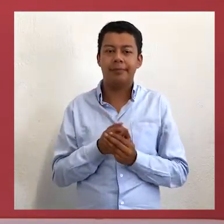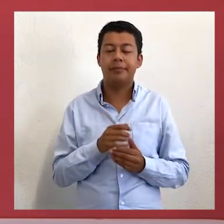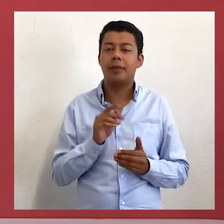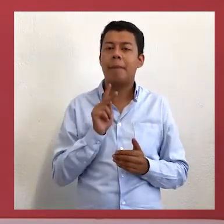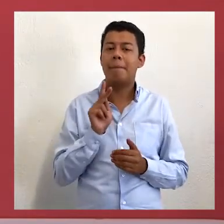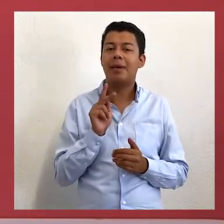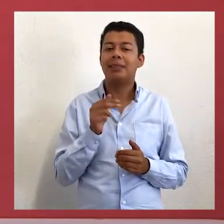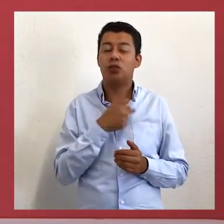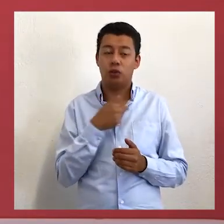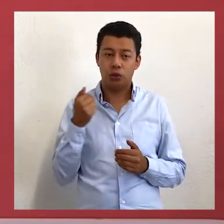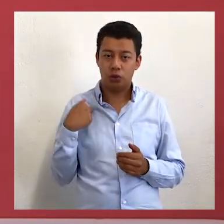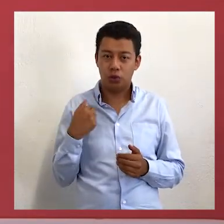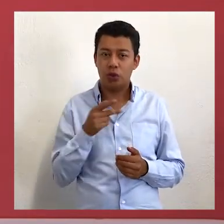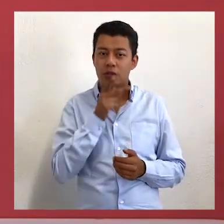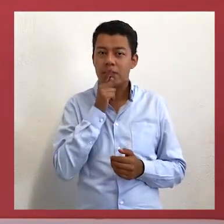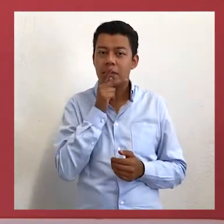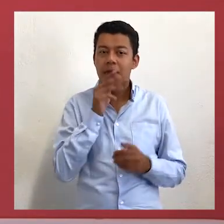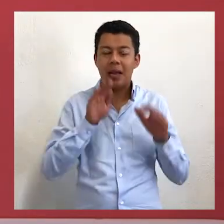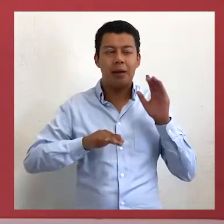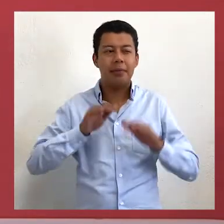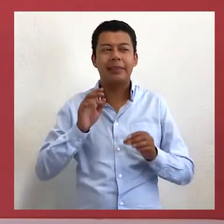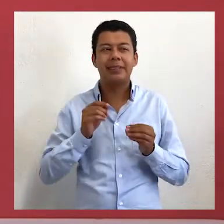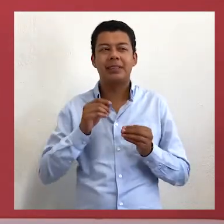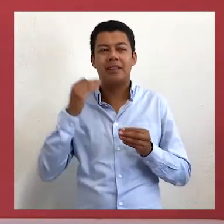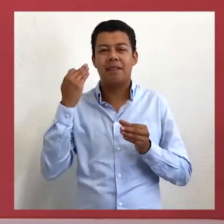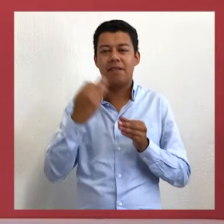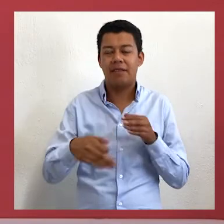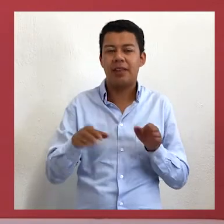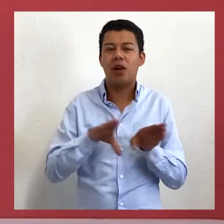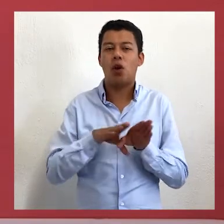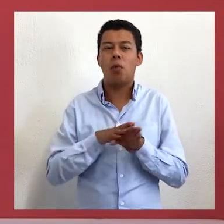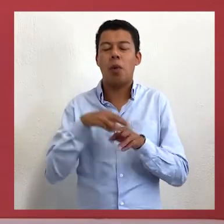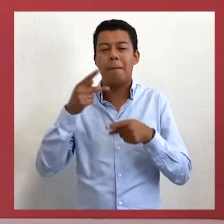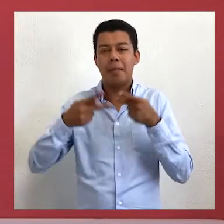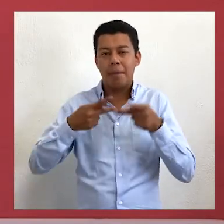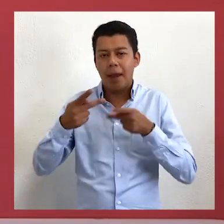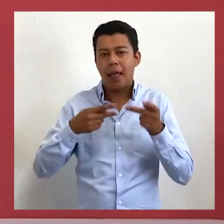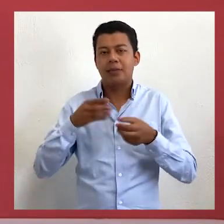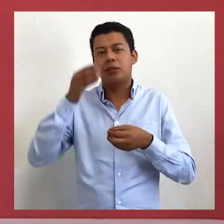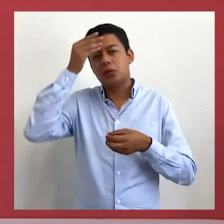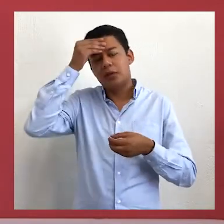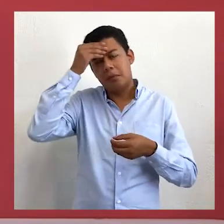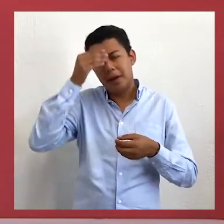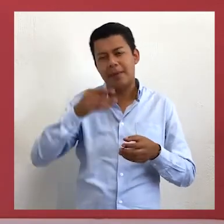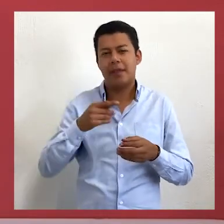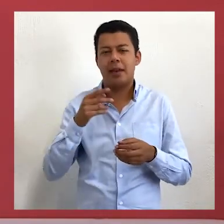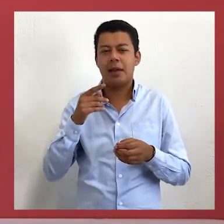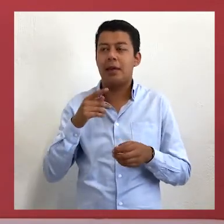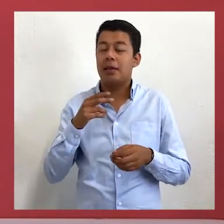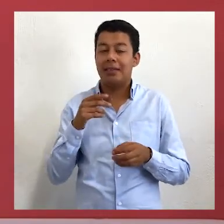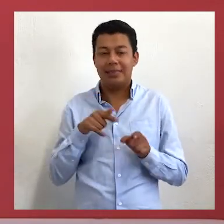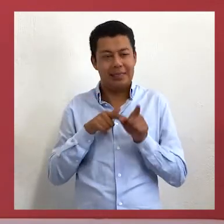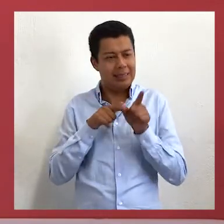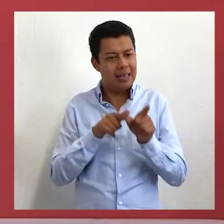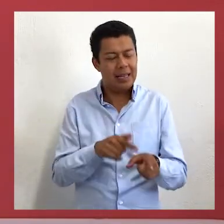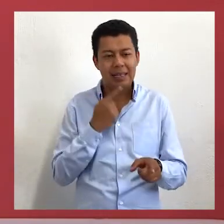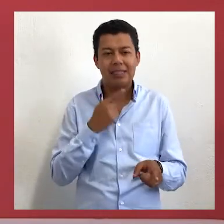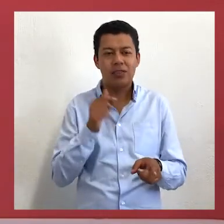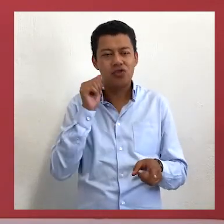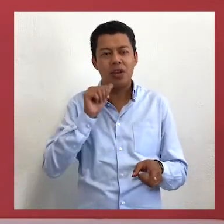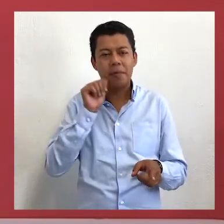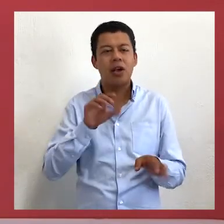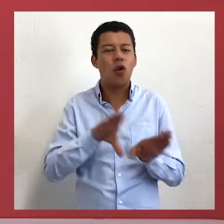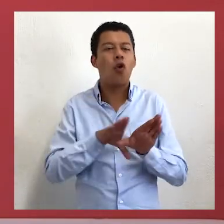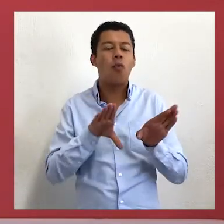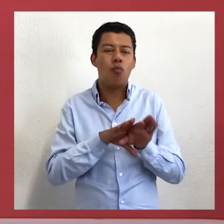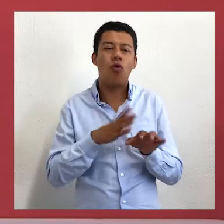papás somos los que no estamos preparados para esta etapa, porque queremos seguir imponiendo, queremos seguir diciendo cómo se hagan las